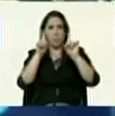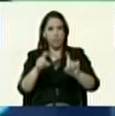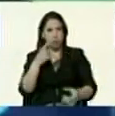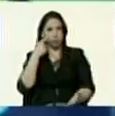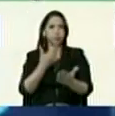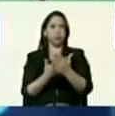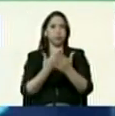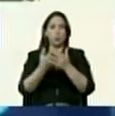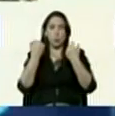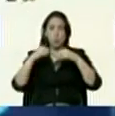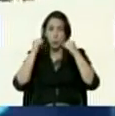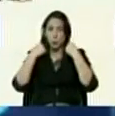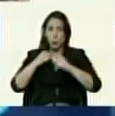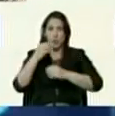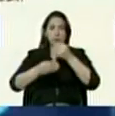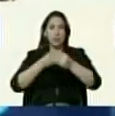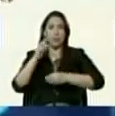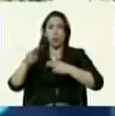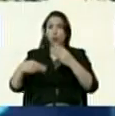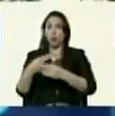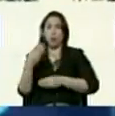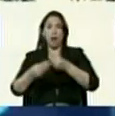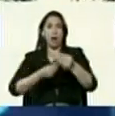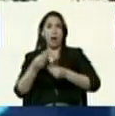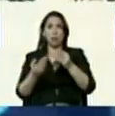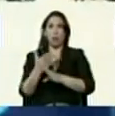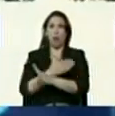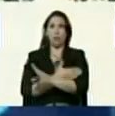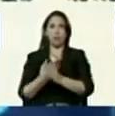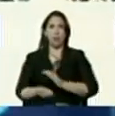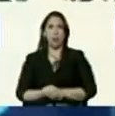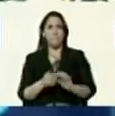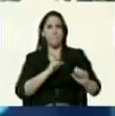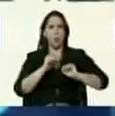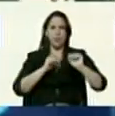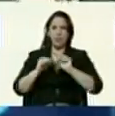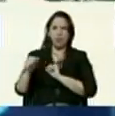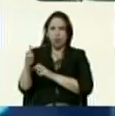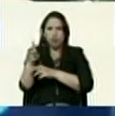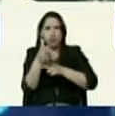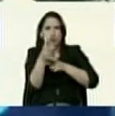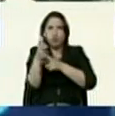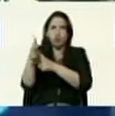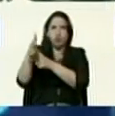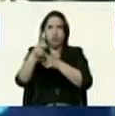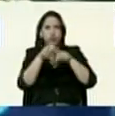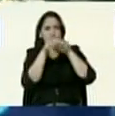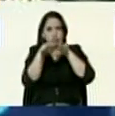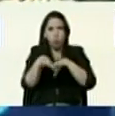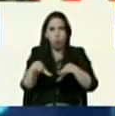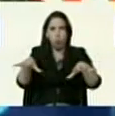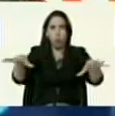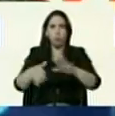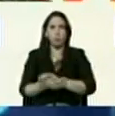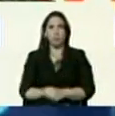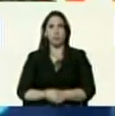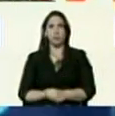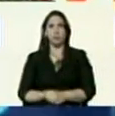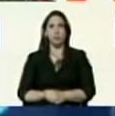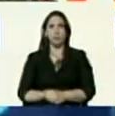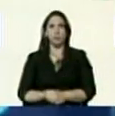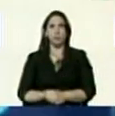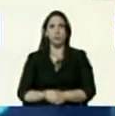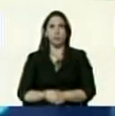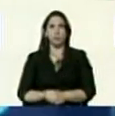Se hicieron ejercicios que nunca antes se habían hecho, de movilización, despliegue. Se descubrieron un conjunto de